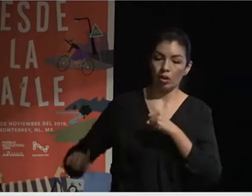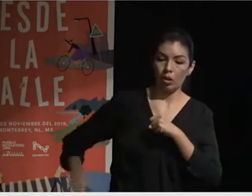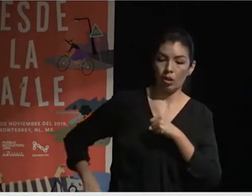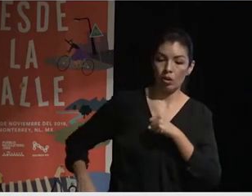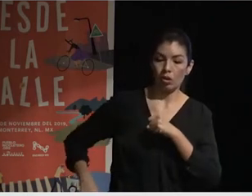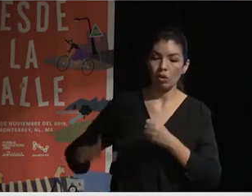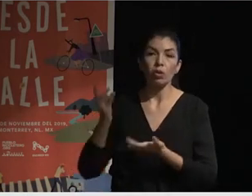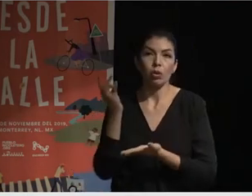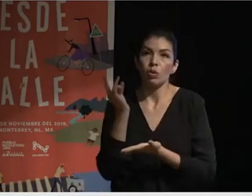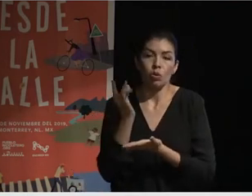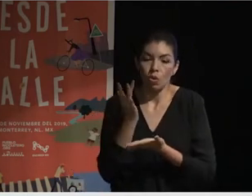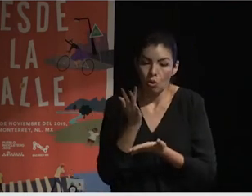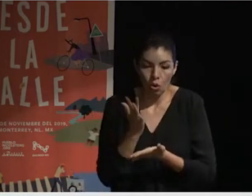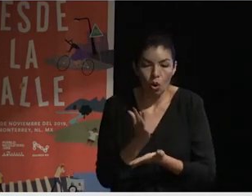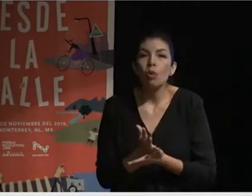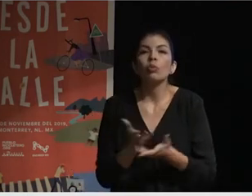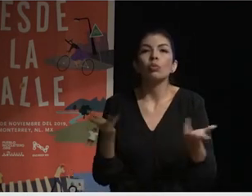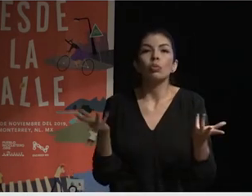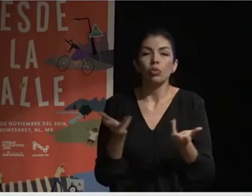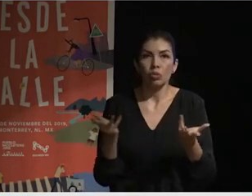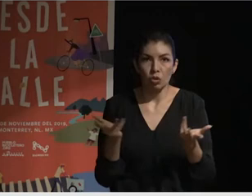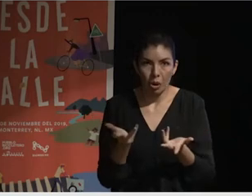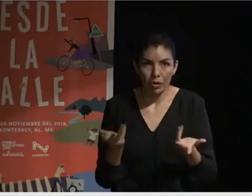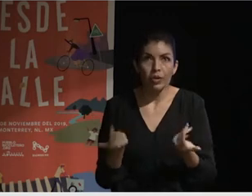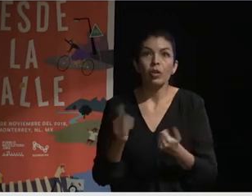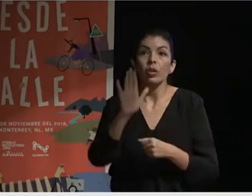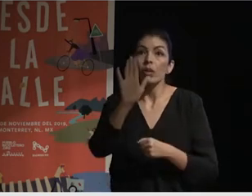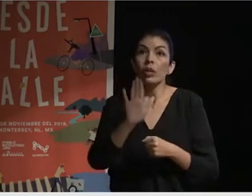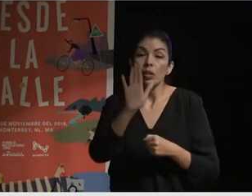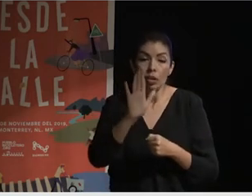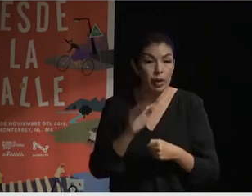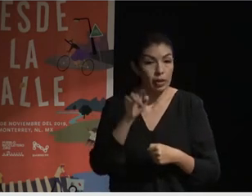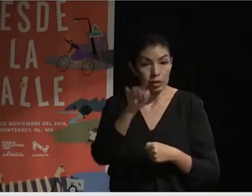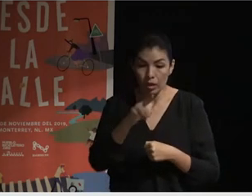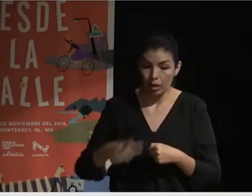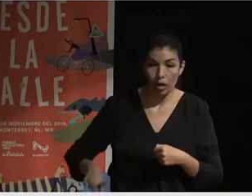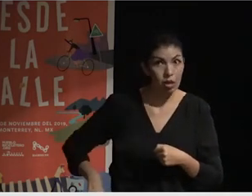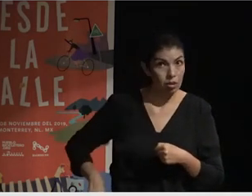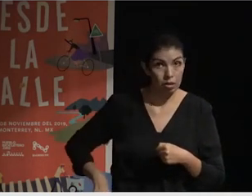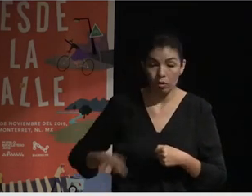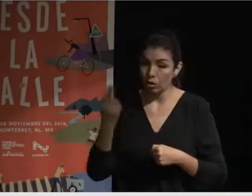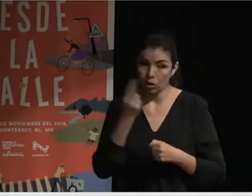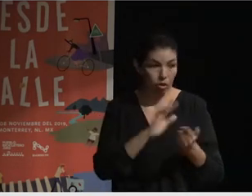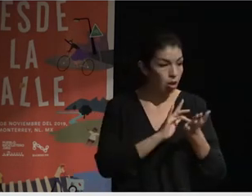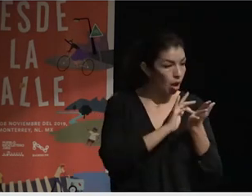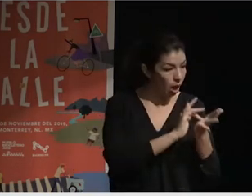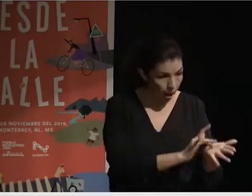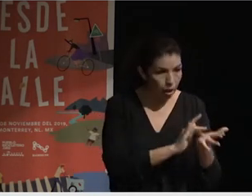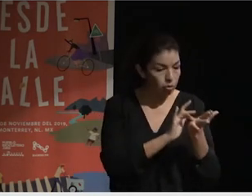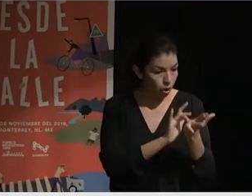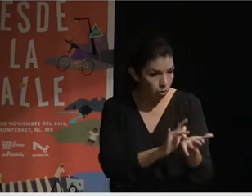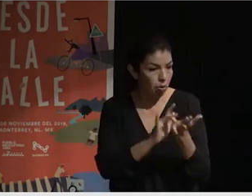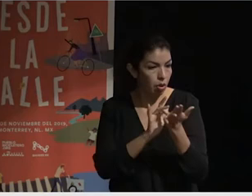plantea ahí Escalante, el nuevo papel del Estado en el neoliberalismo es el nuevo generador de mercados, ¿no?, y de mercados muy sencillos, porque son atribuciones que tenía